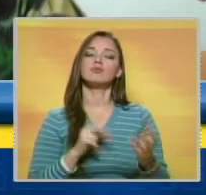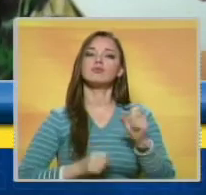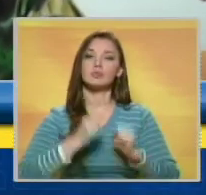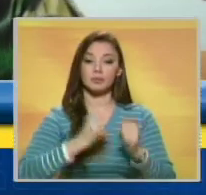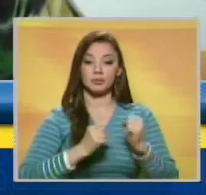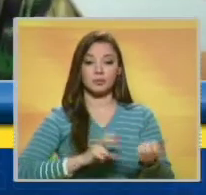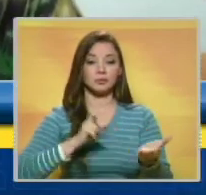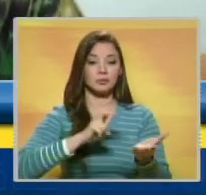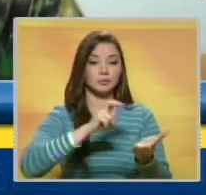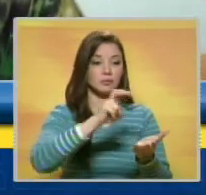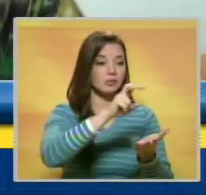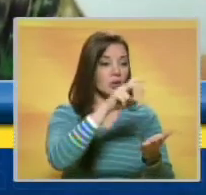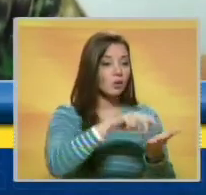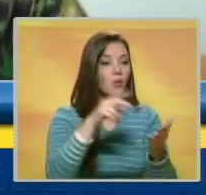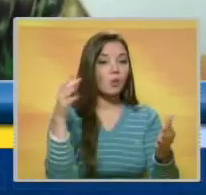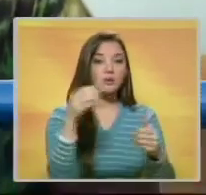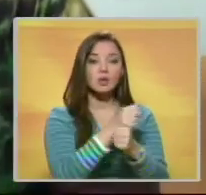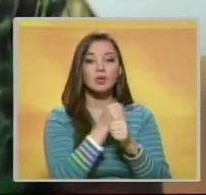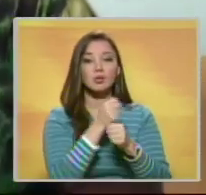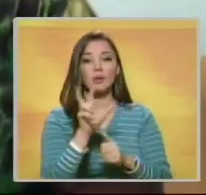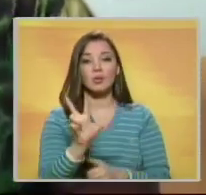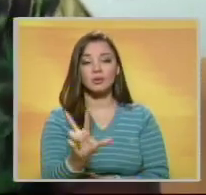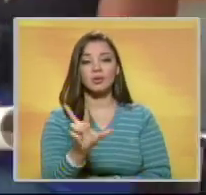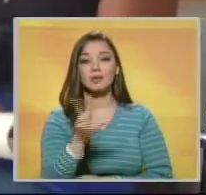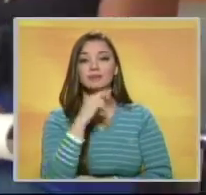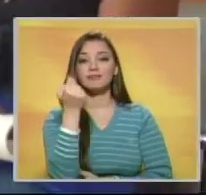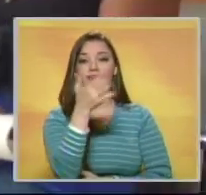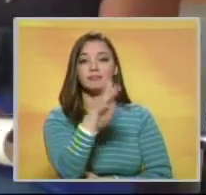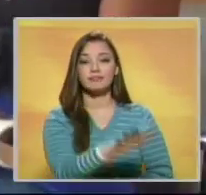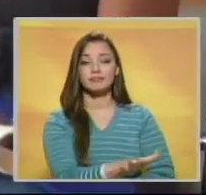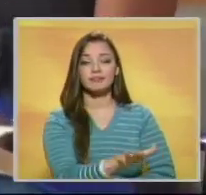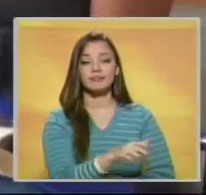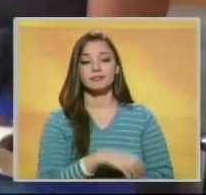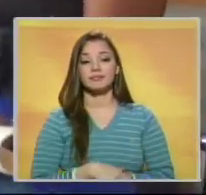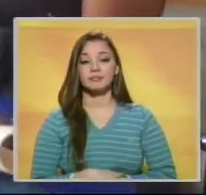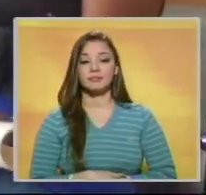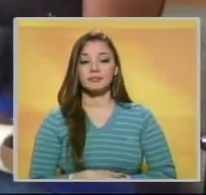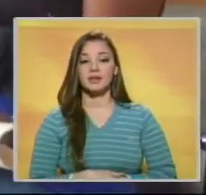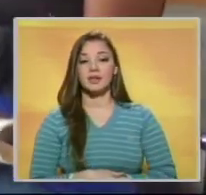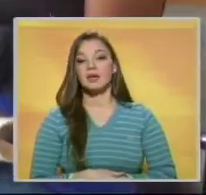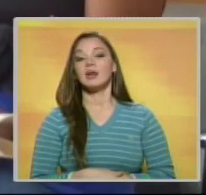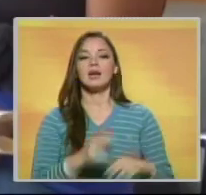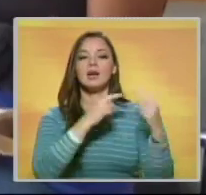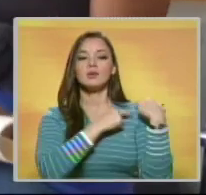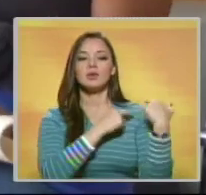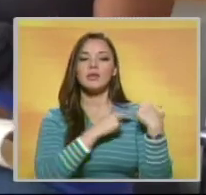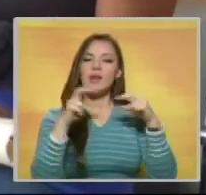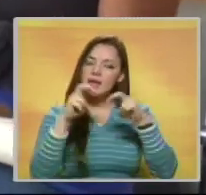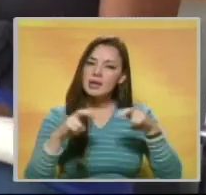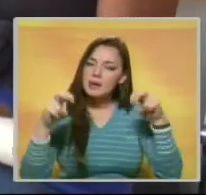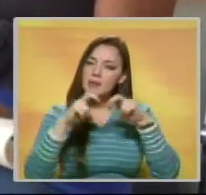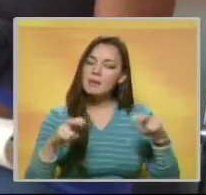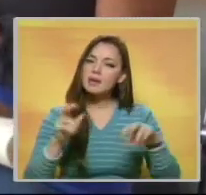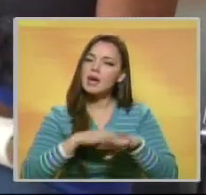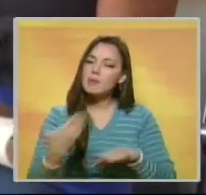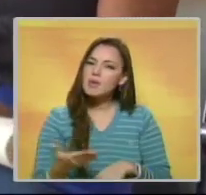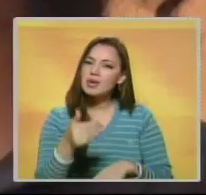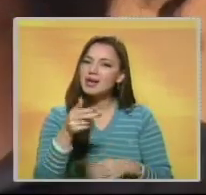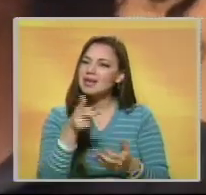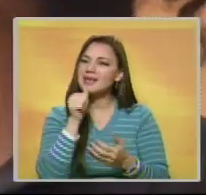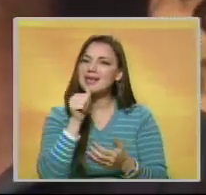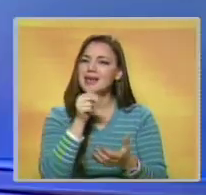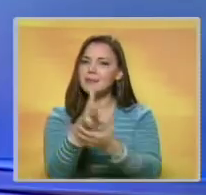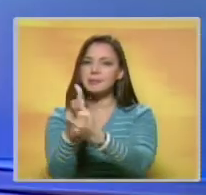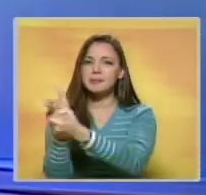ahí estaban los tres. Las autoridades investigan el caso para determinar el móvil del crimen y dar con los